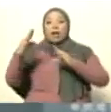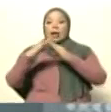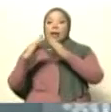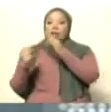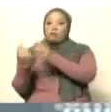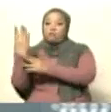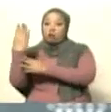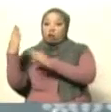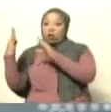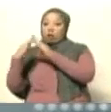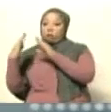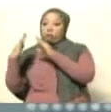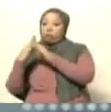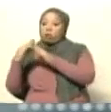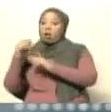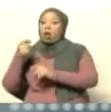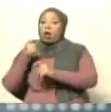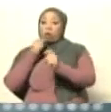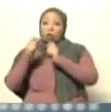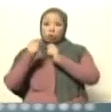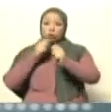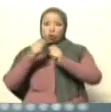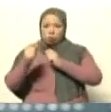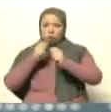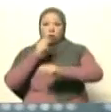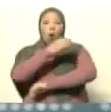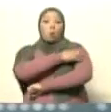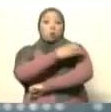Lo primero que hacen es retirar el cuadro del padre Bolívar